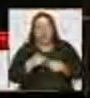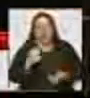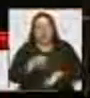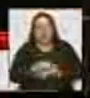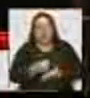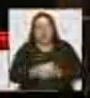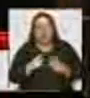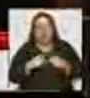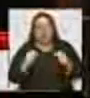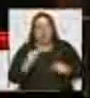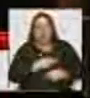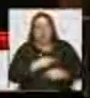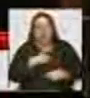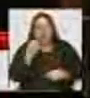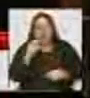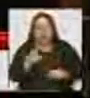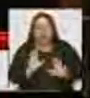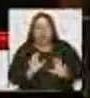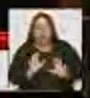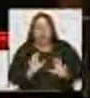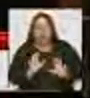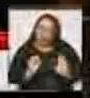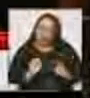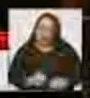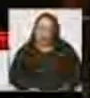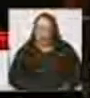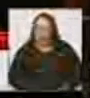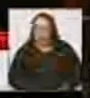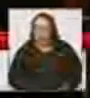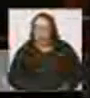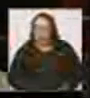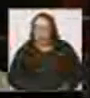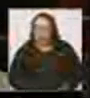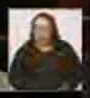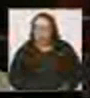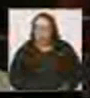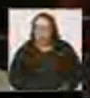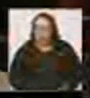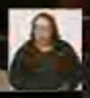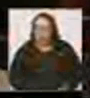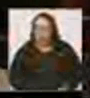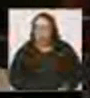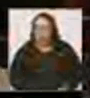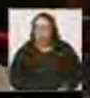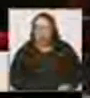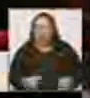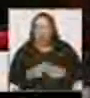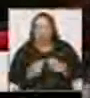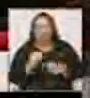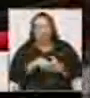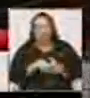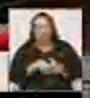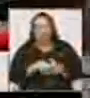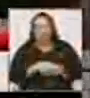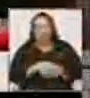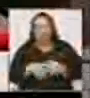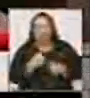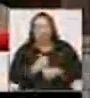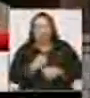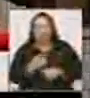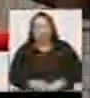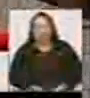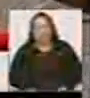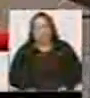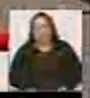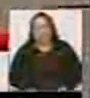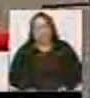pagando por recibo por honorarios. Entiendo que es eso. Así es, por eso es que yo le decía que si está pagando por recibo, igual tributo y SUNAT a detectar que está trabajando.